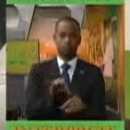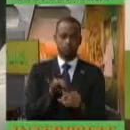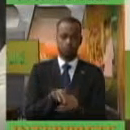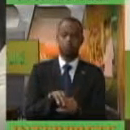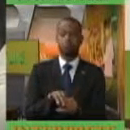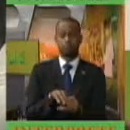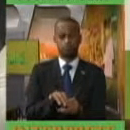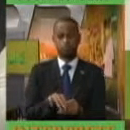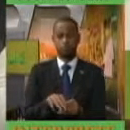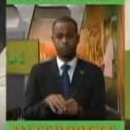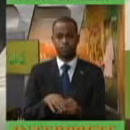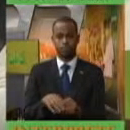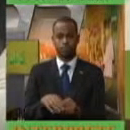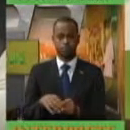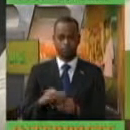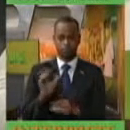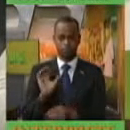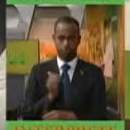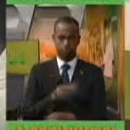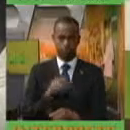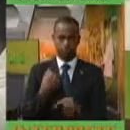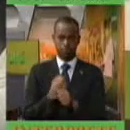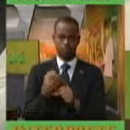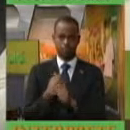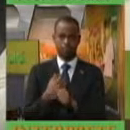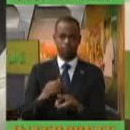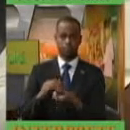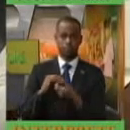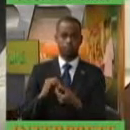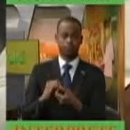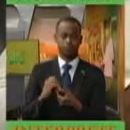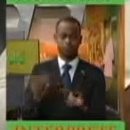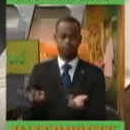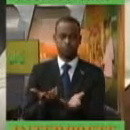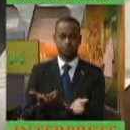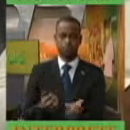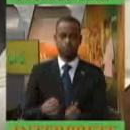y el trabajo nuestro de DECONADI ha sido